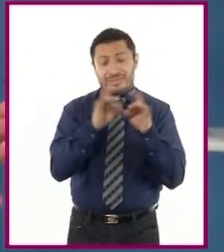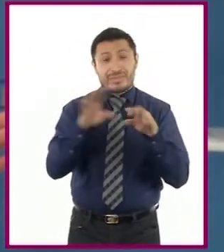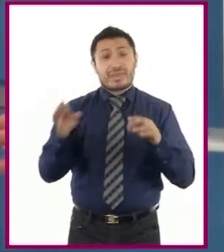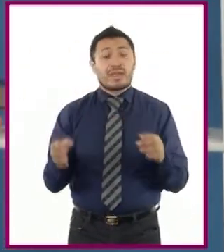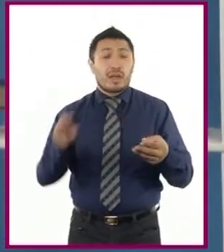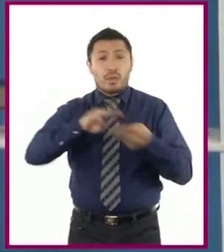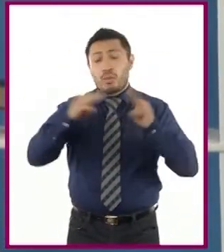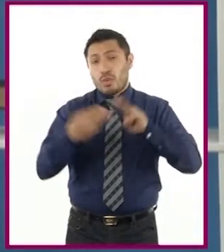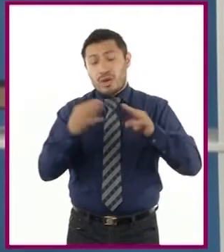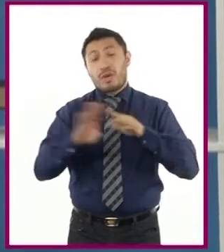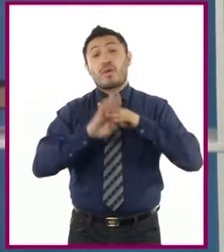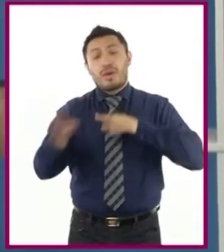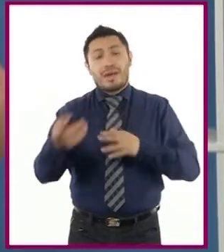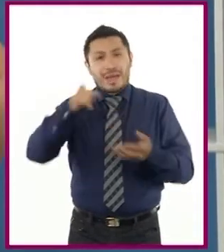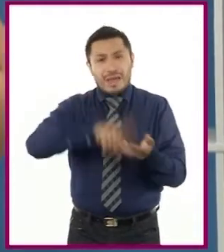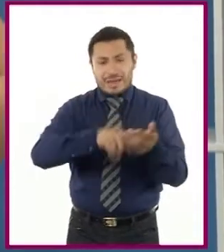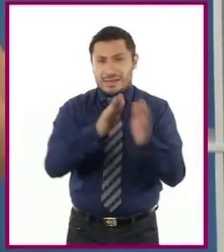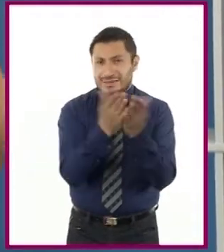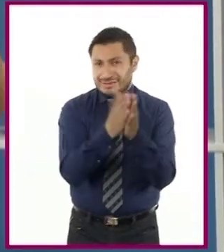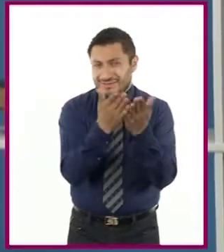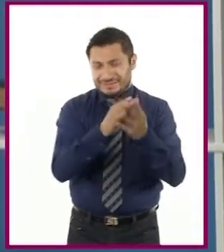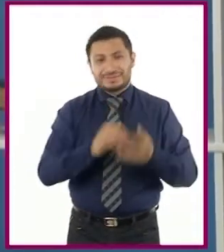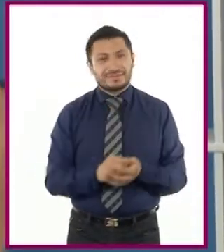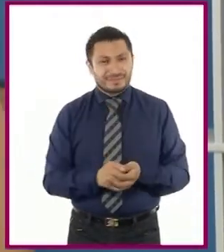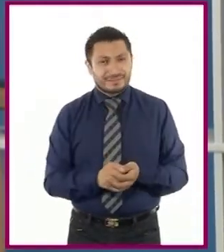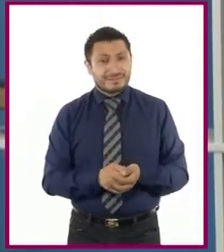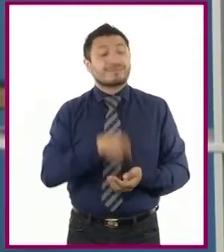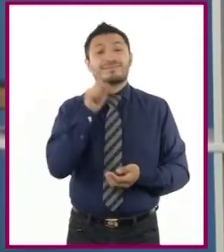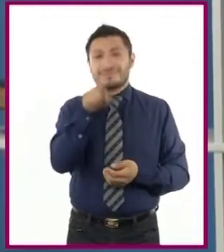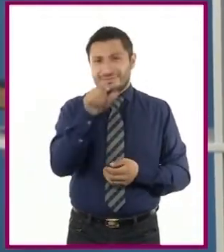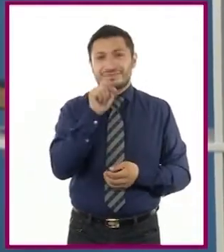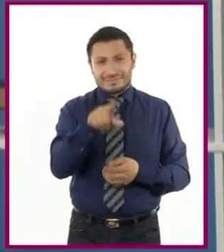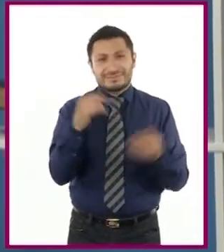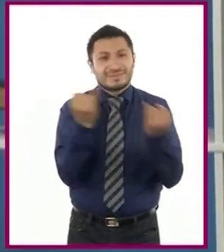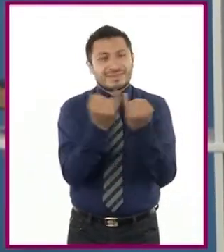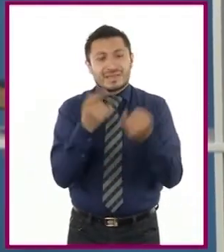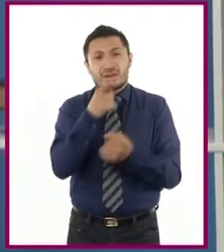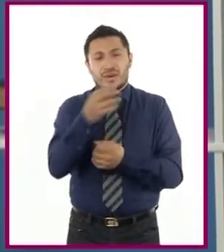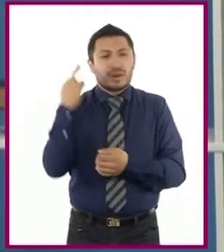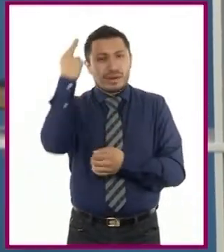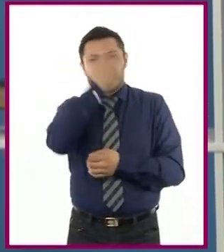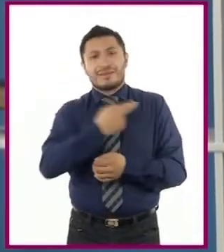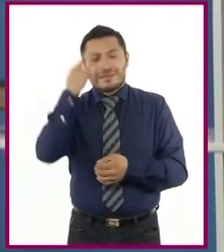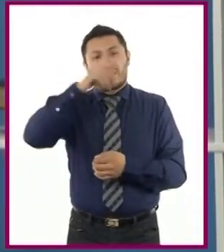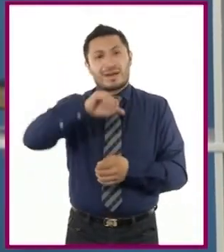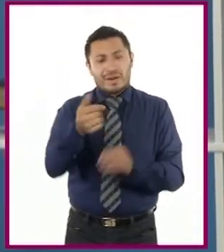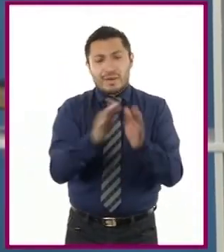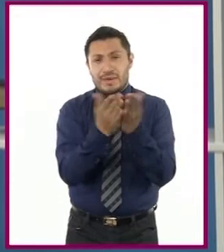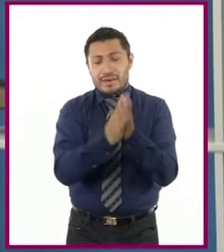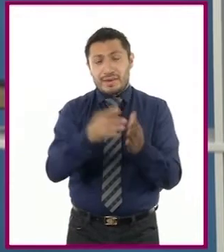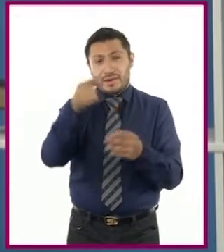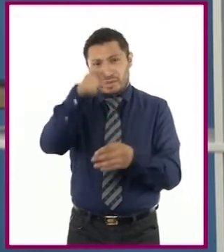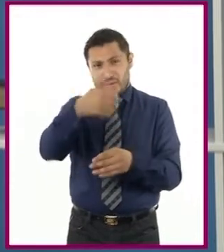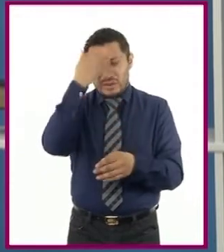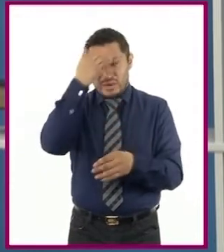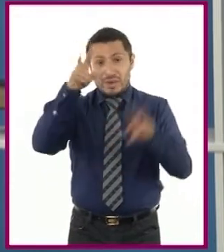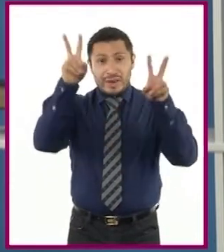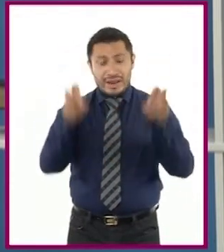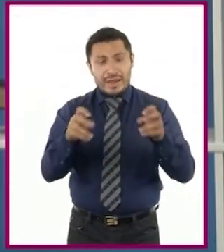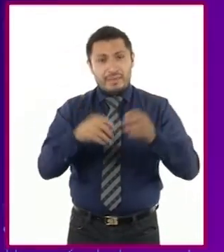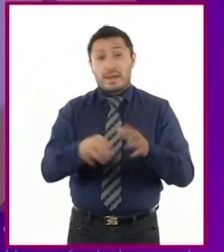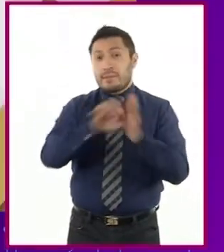de la migración en su libro de texto. También pueden consultar otras obras para saber más del tema.